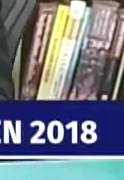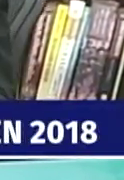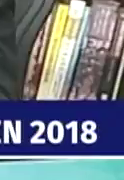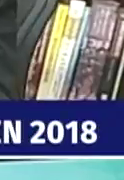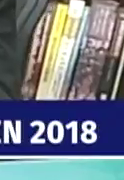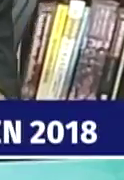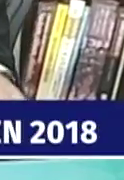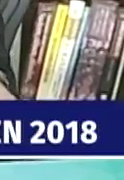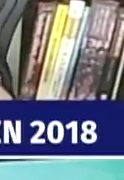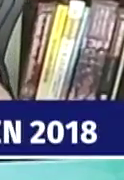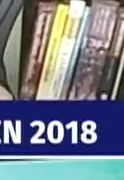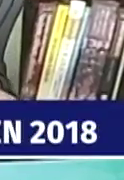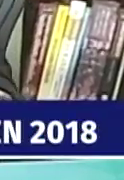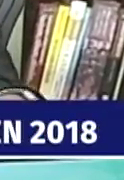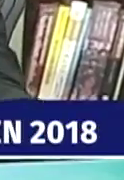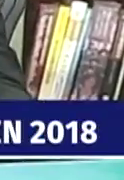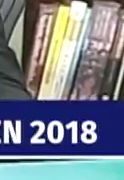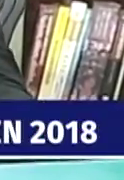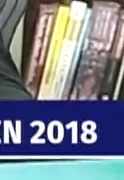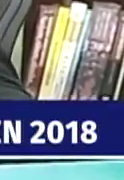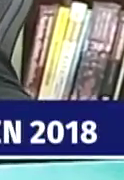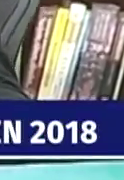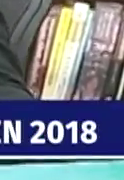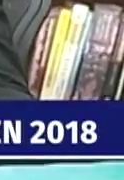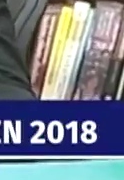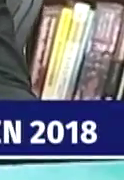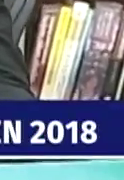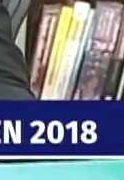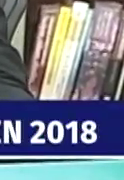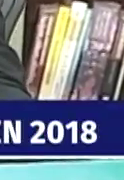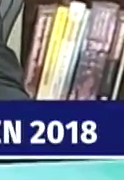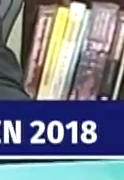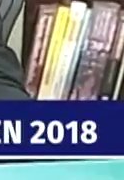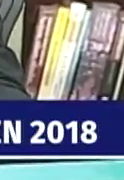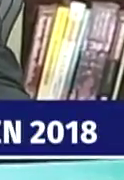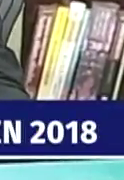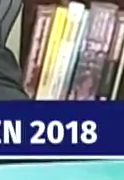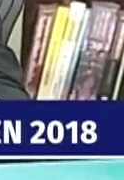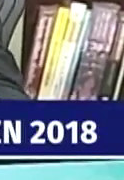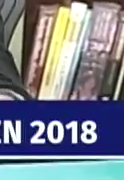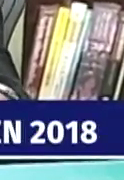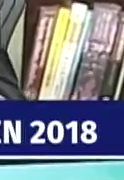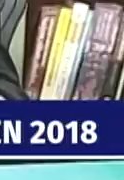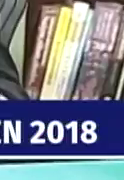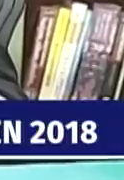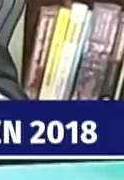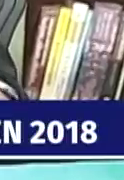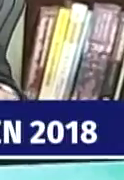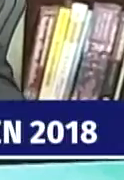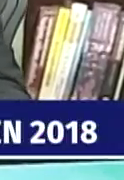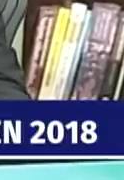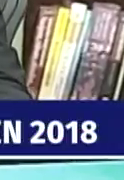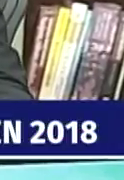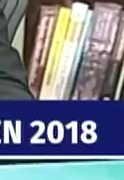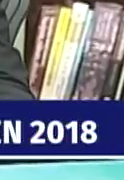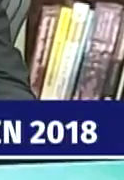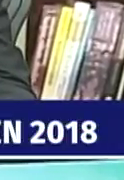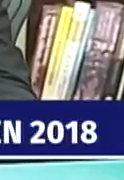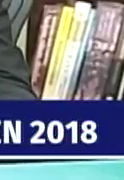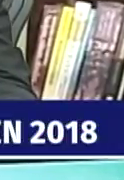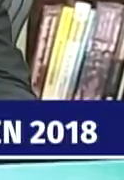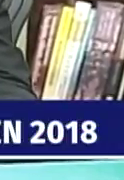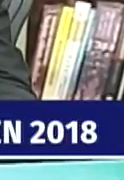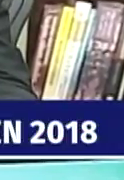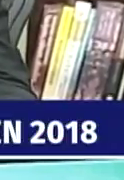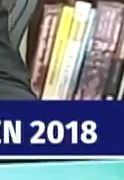Muchas gracias. Bueno, hoy estamos muy felices, muy contentos porque estamos inaugurando la 14ª Feria Internacional del